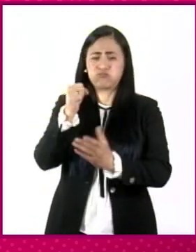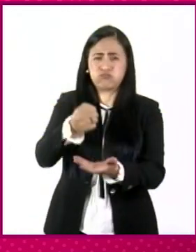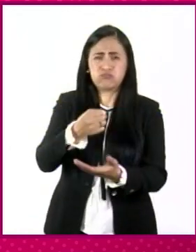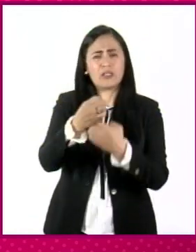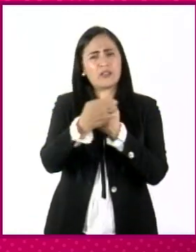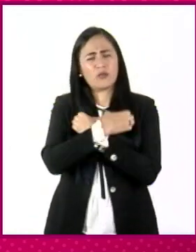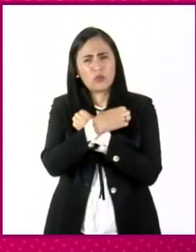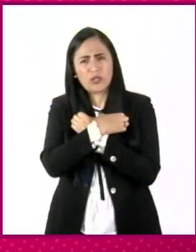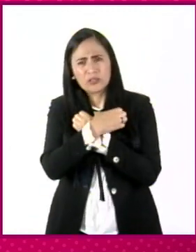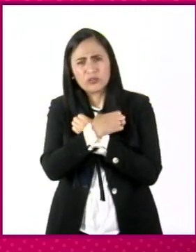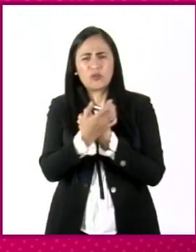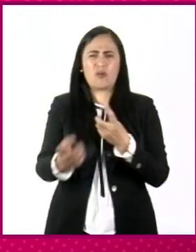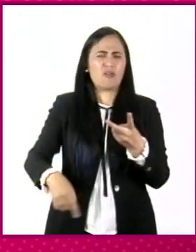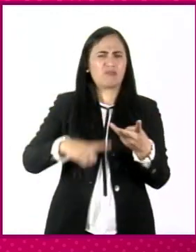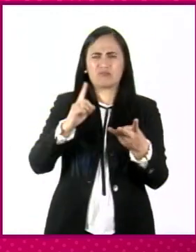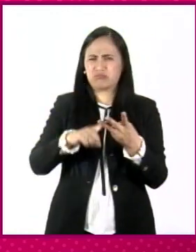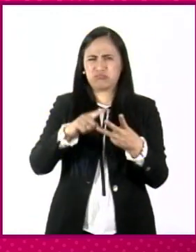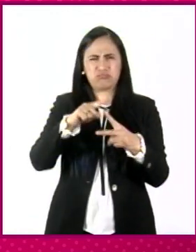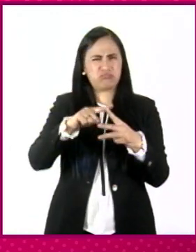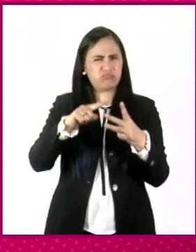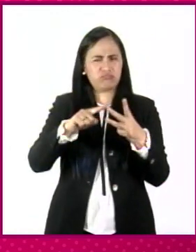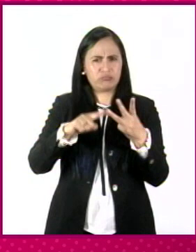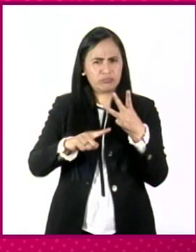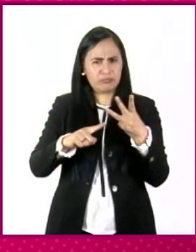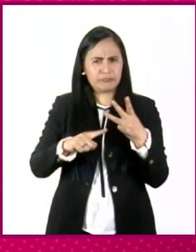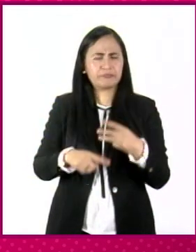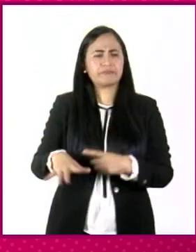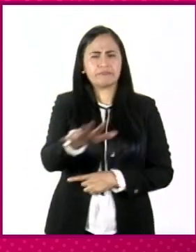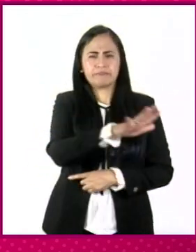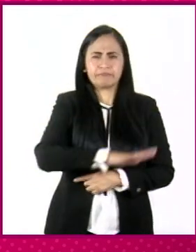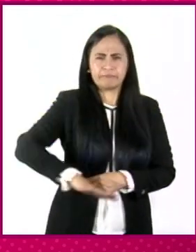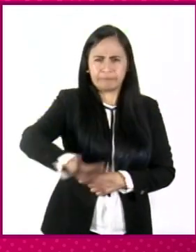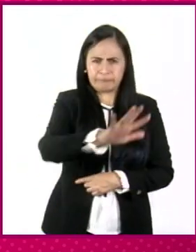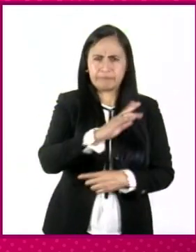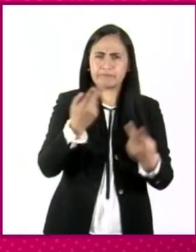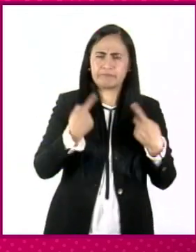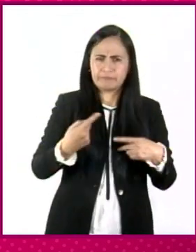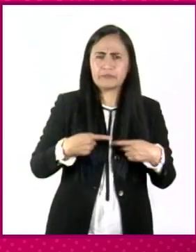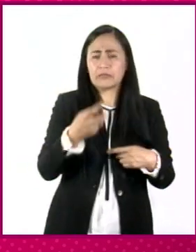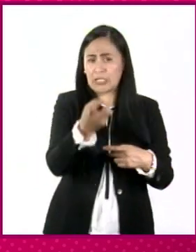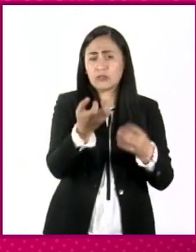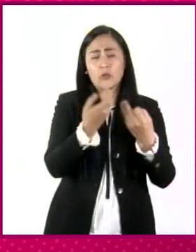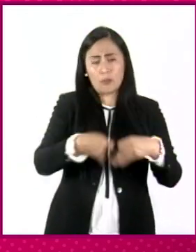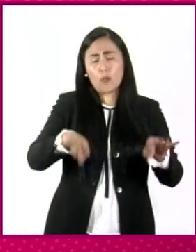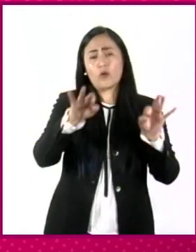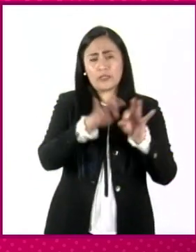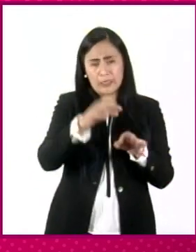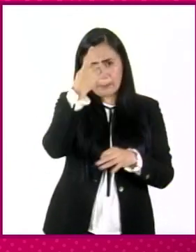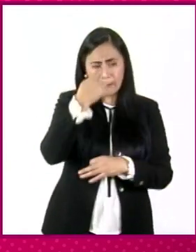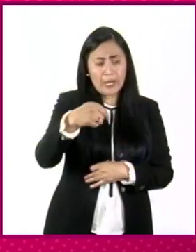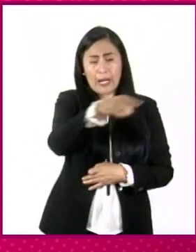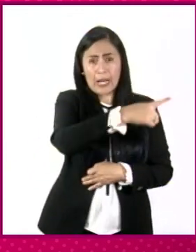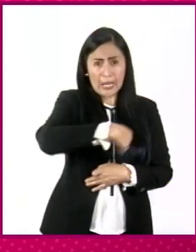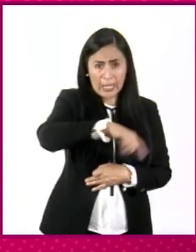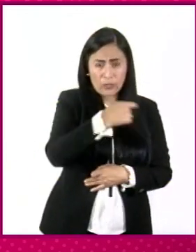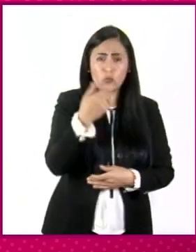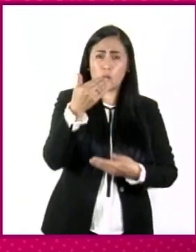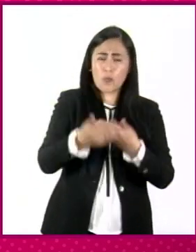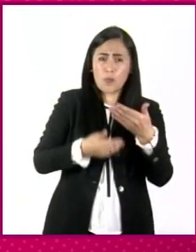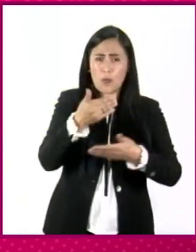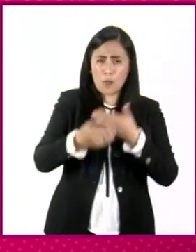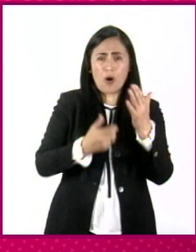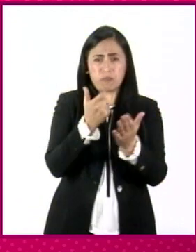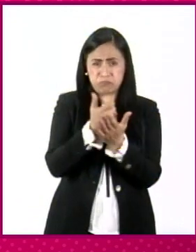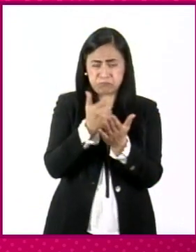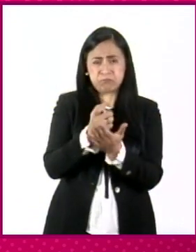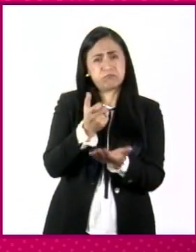la inversión en diferentes espacios de la sociedad que son relevantes, digamos, para tener un progreso económico, un